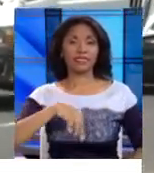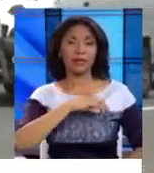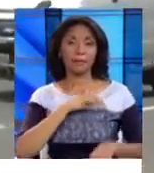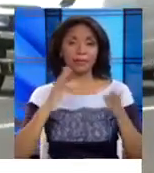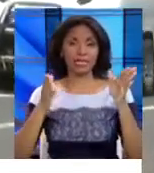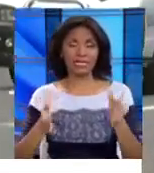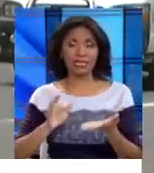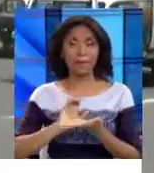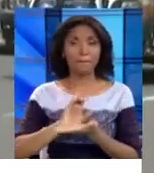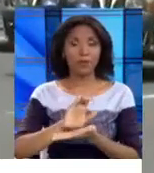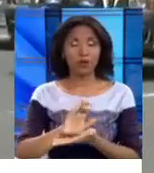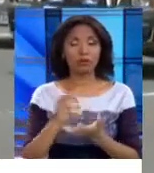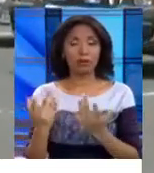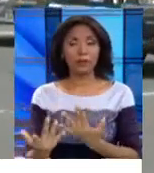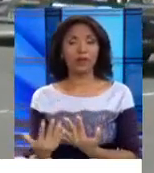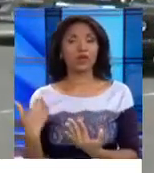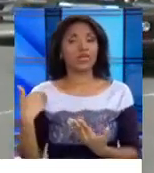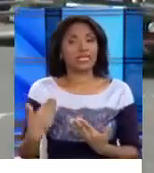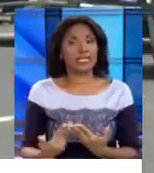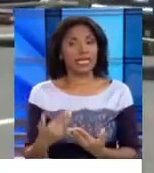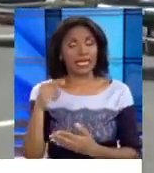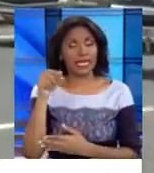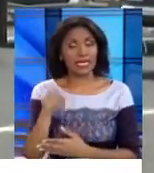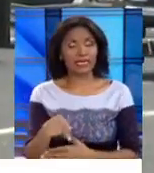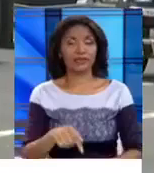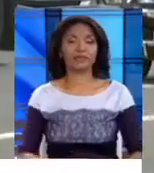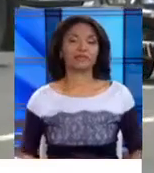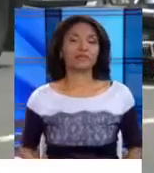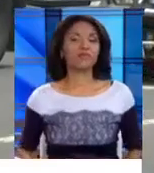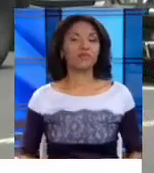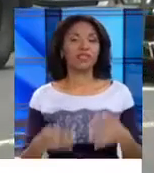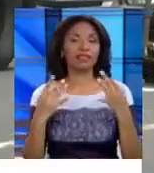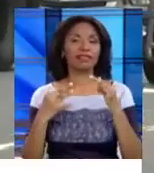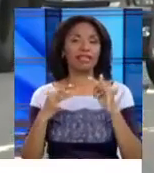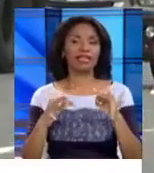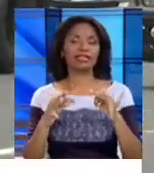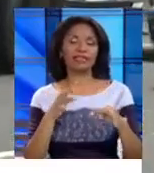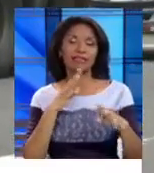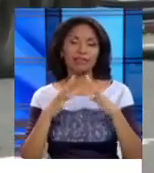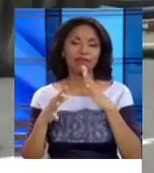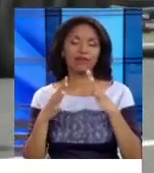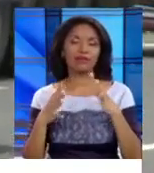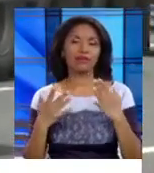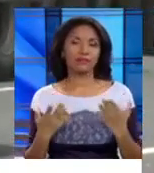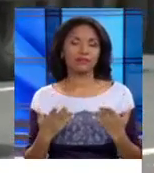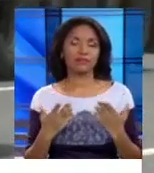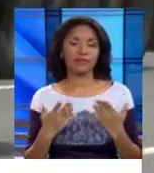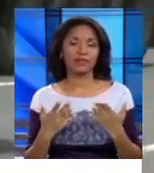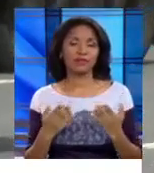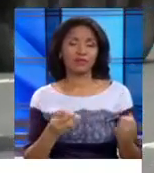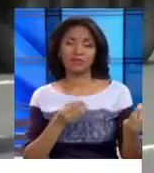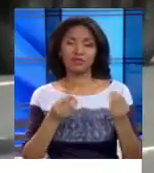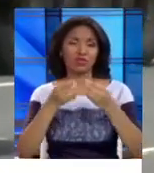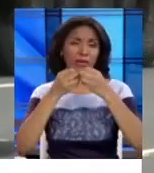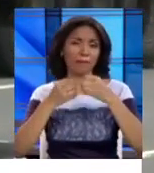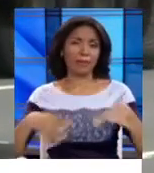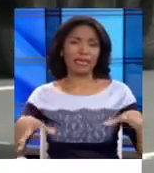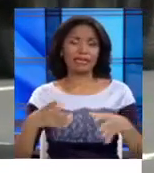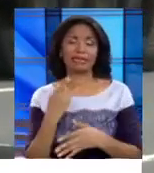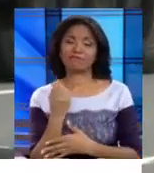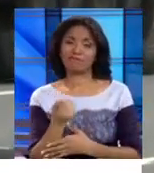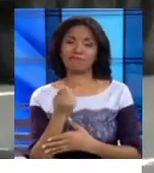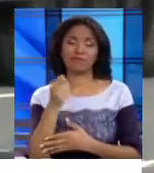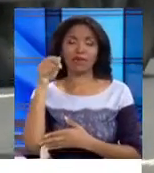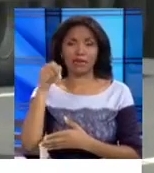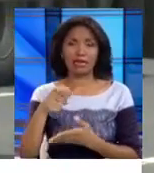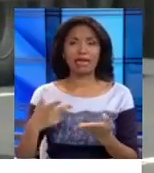Obras Públicas, llegue al lugar, converse con ellos, se busque algún tipo de solución para evitar los graves perjuicios económicos que está